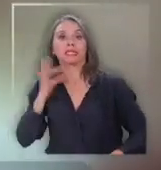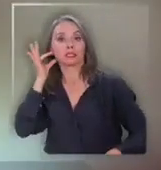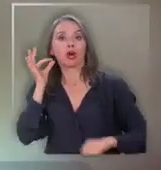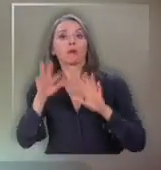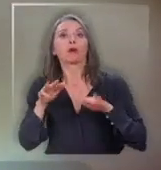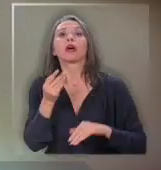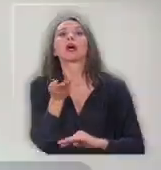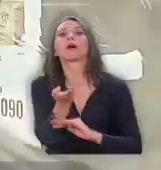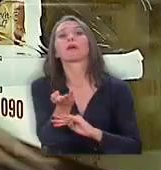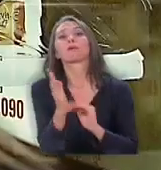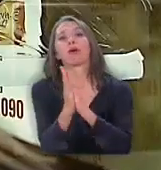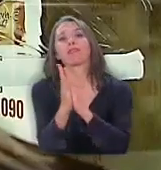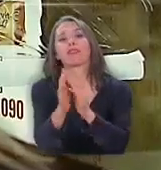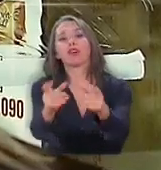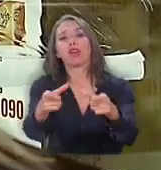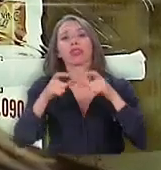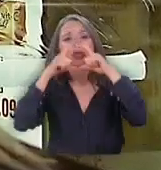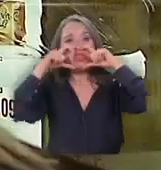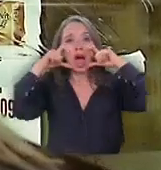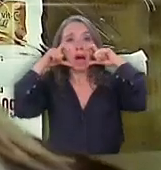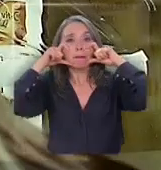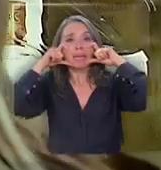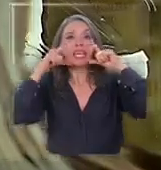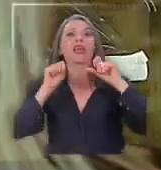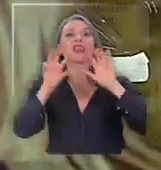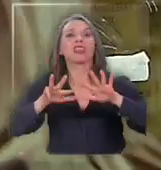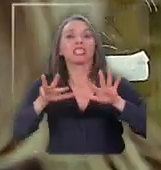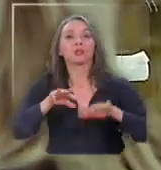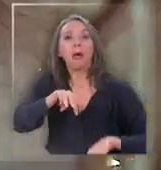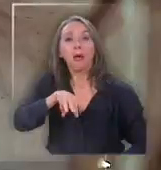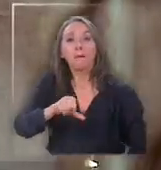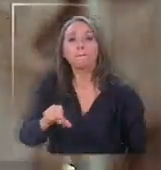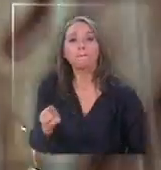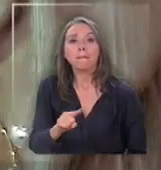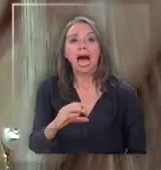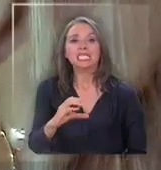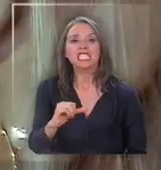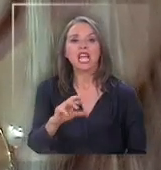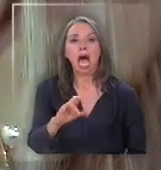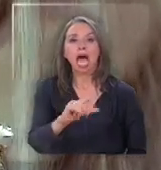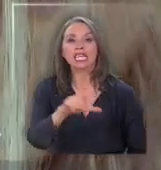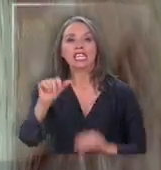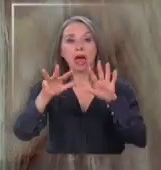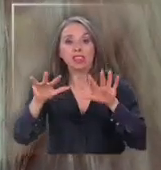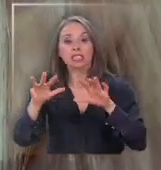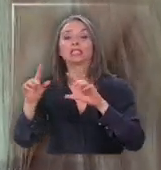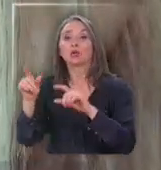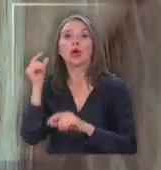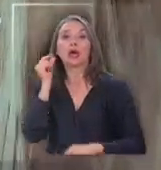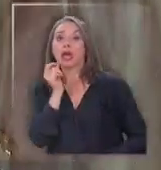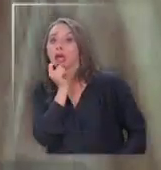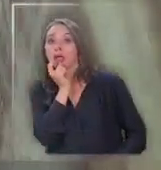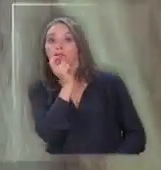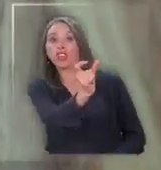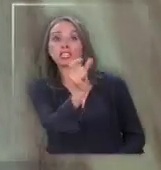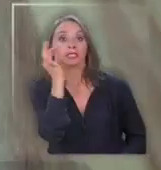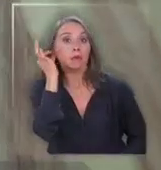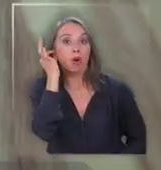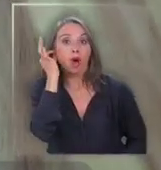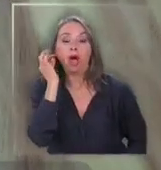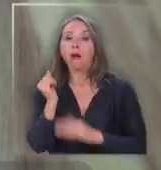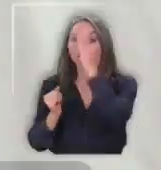mascarilla 19, por favor. Esa es la palabra clave que dará la alerta al personal farmacéutico que está frente a un caso de